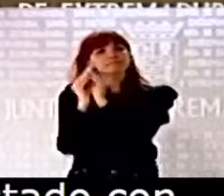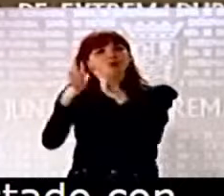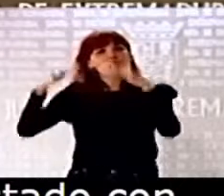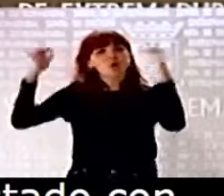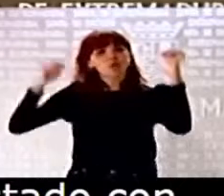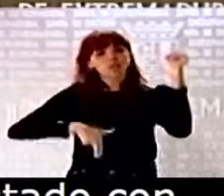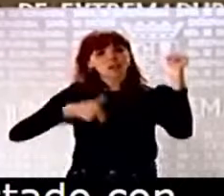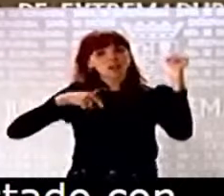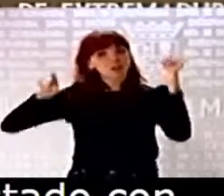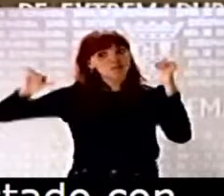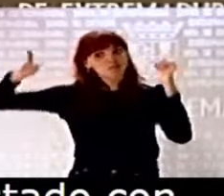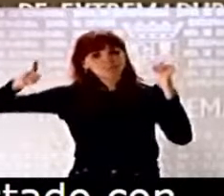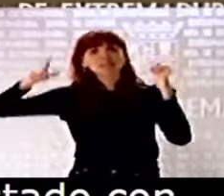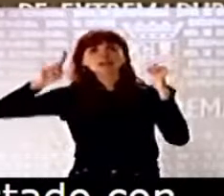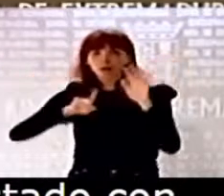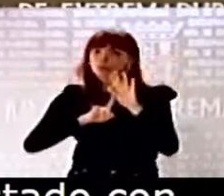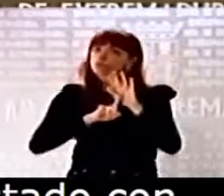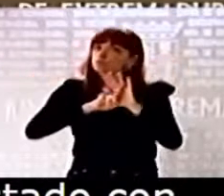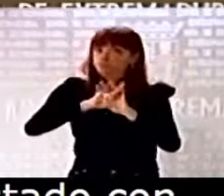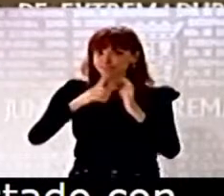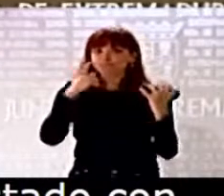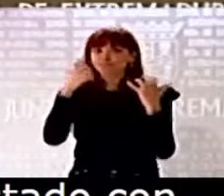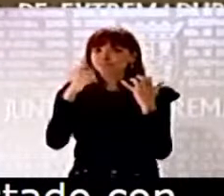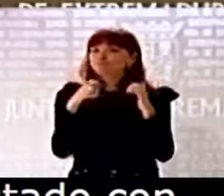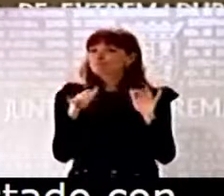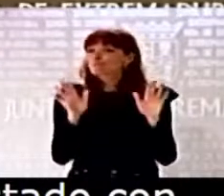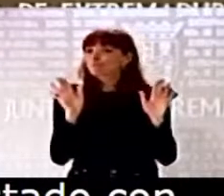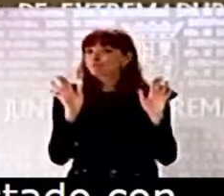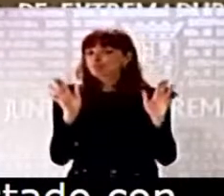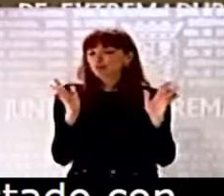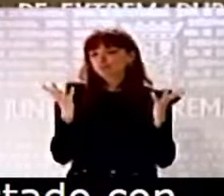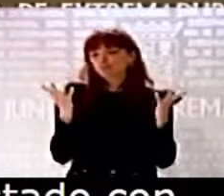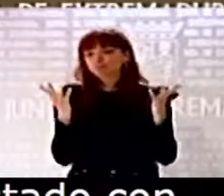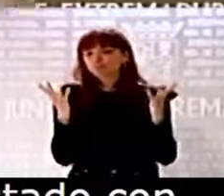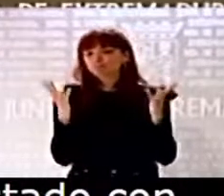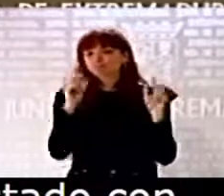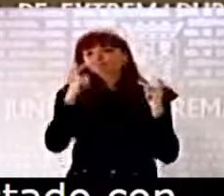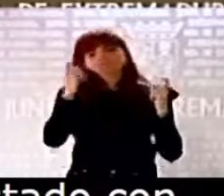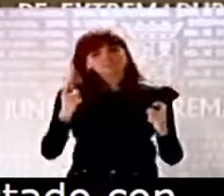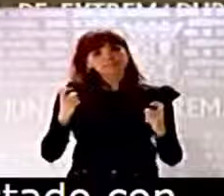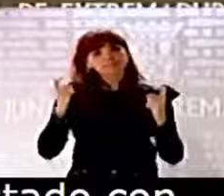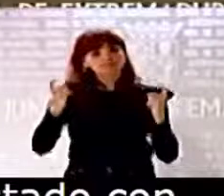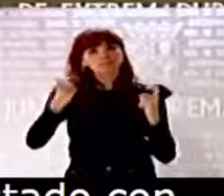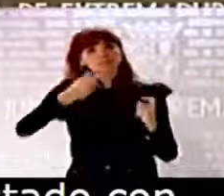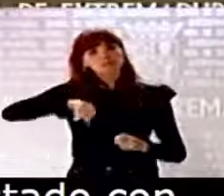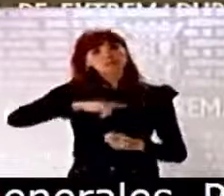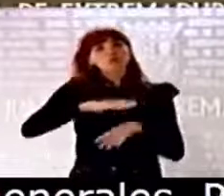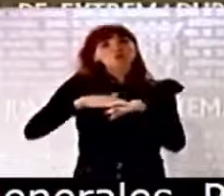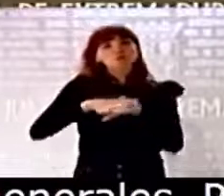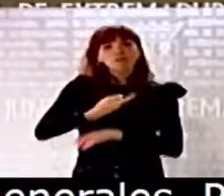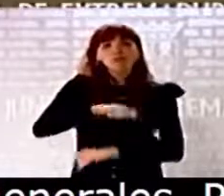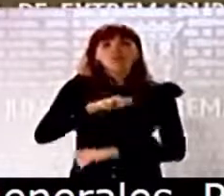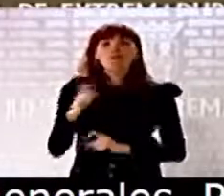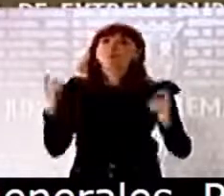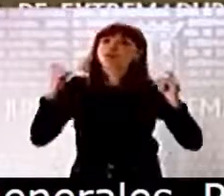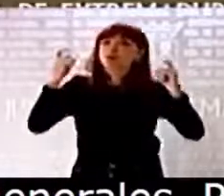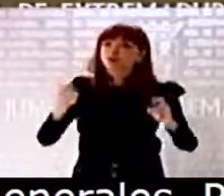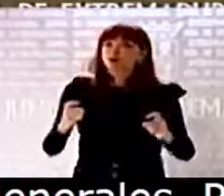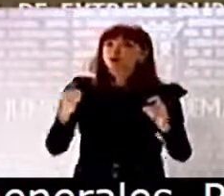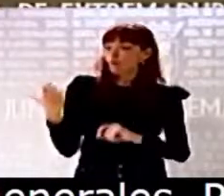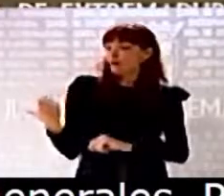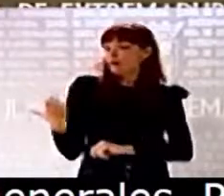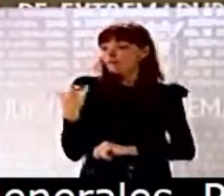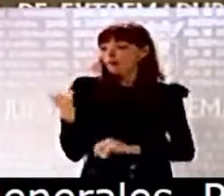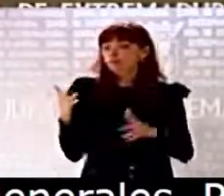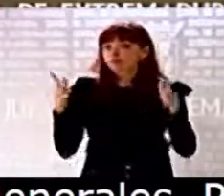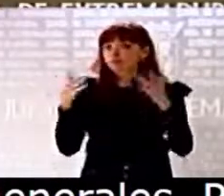Generales. Pero, a pesar del esfuerzo que se hace desde el Gobierno de España, ayer el Consejo de